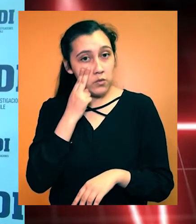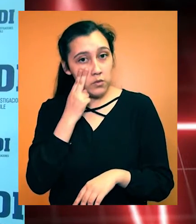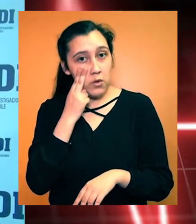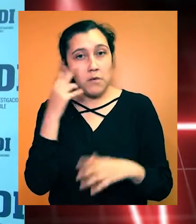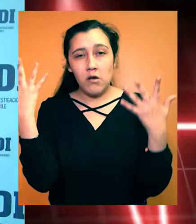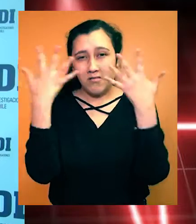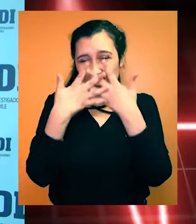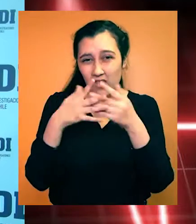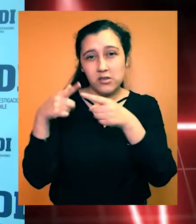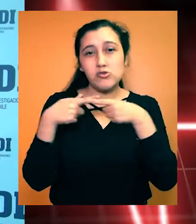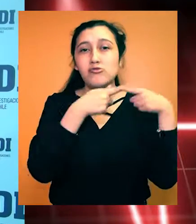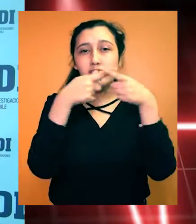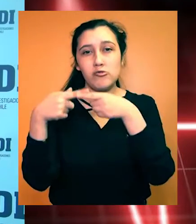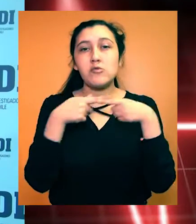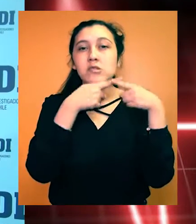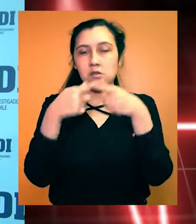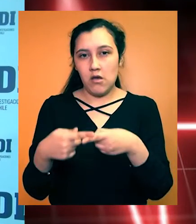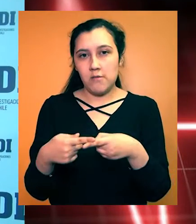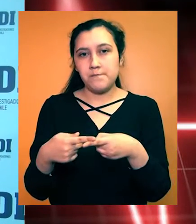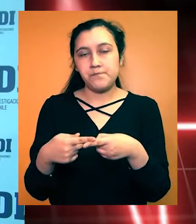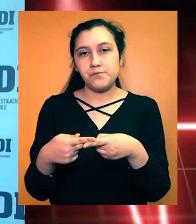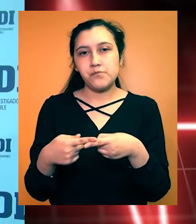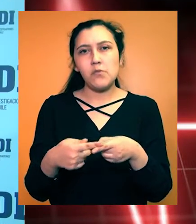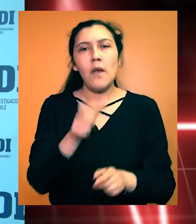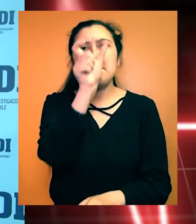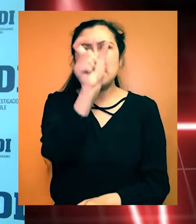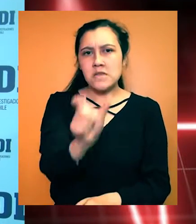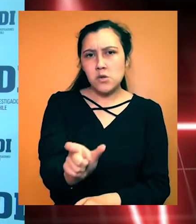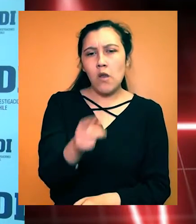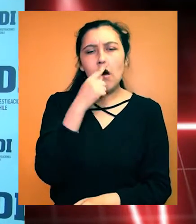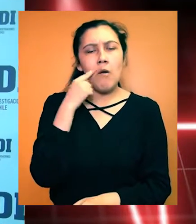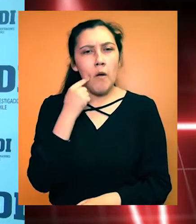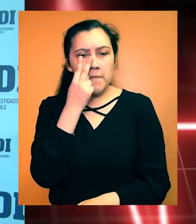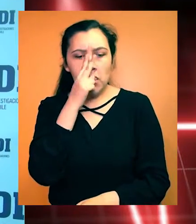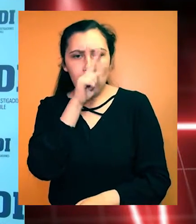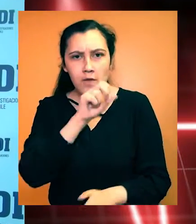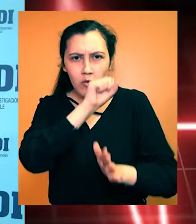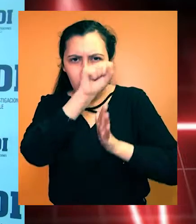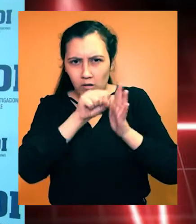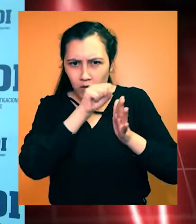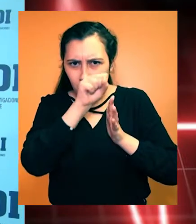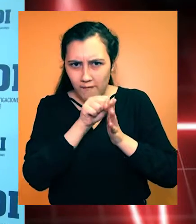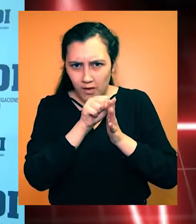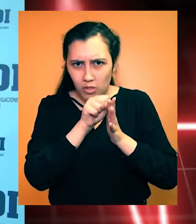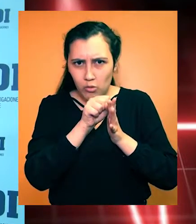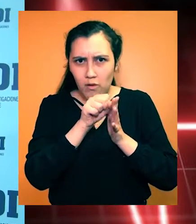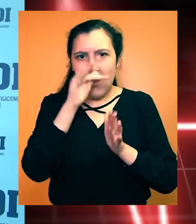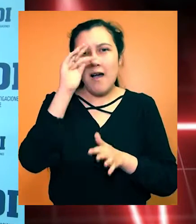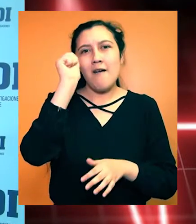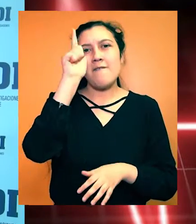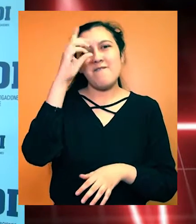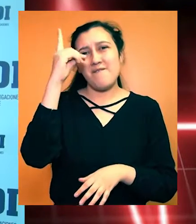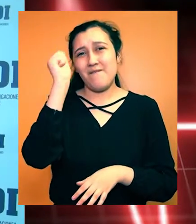redes sociales y los medios de prensa a nivel nacional, ¿cierto? Que vinculaba a un sujeto que fue sorprendido grabando la intimidad de